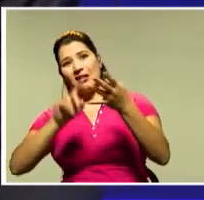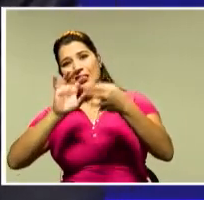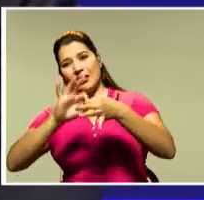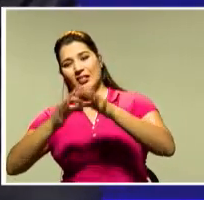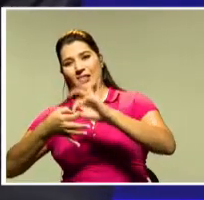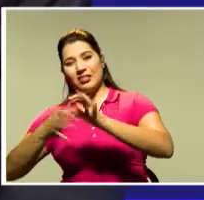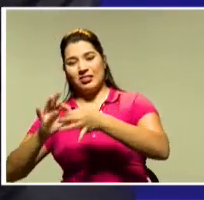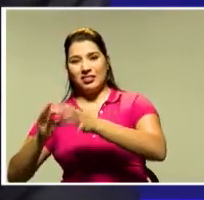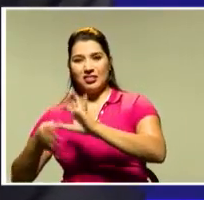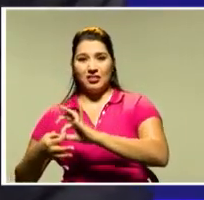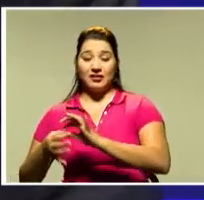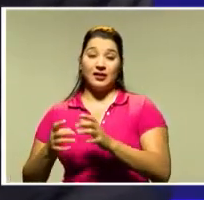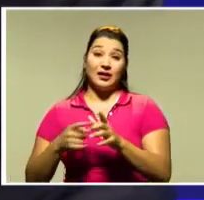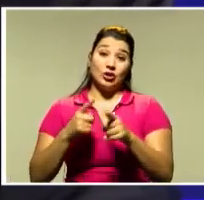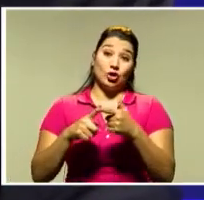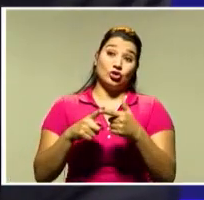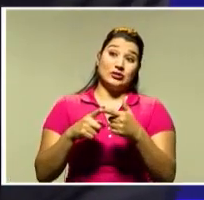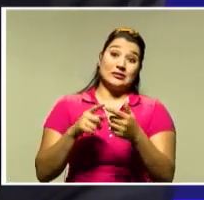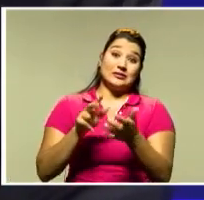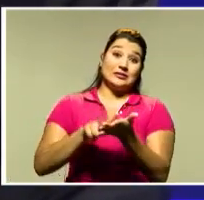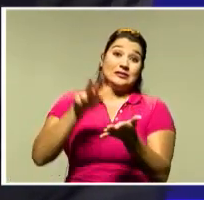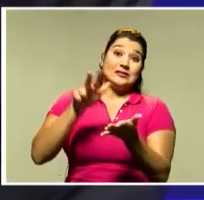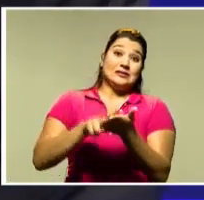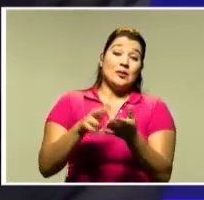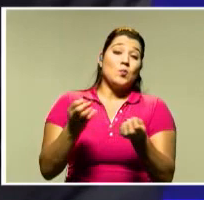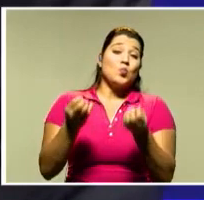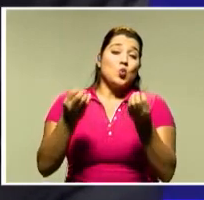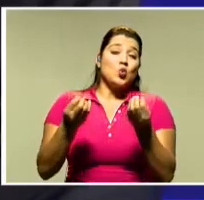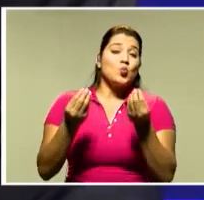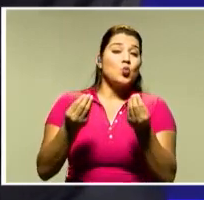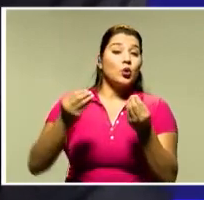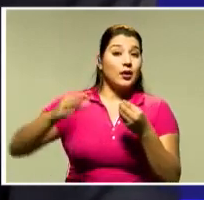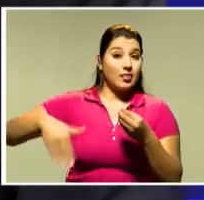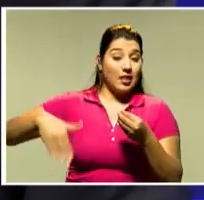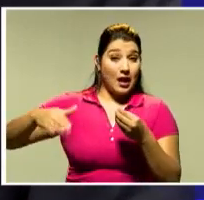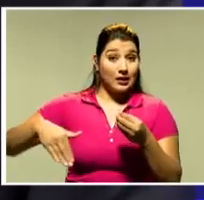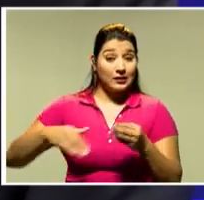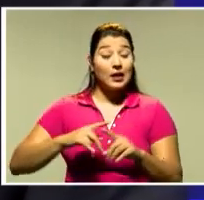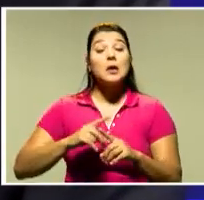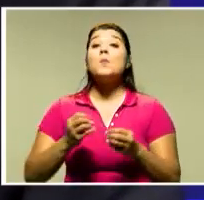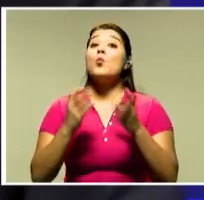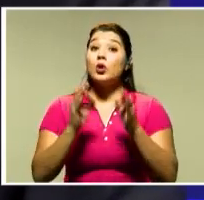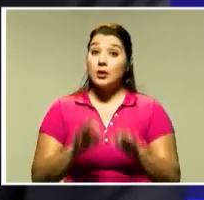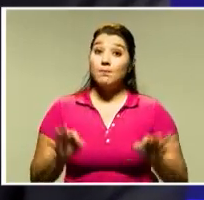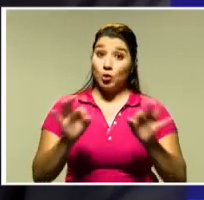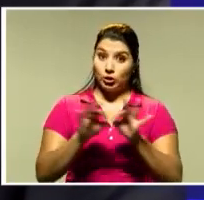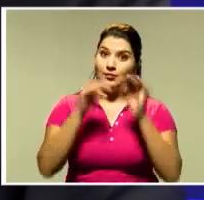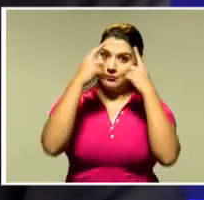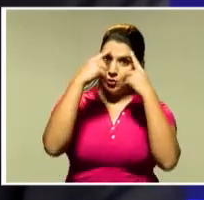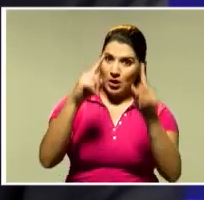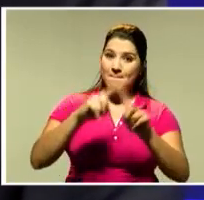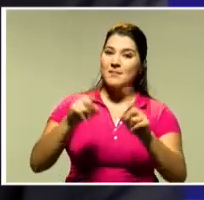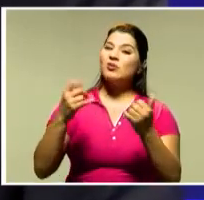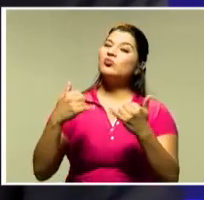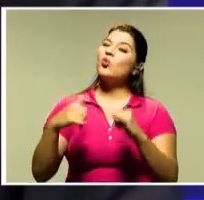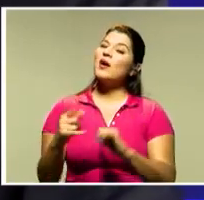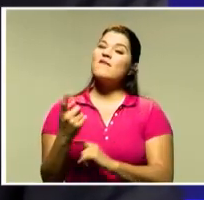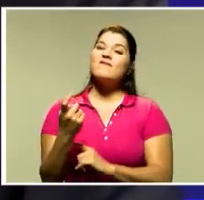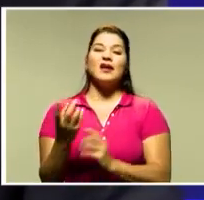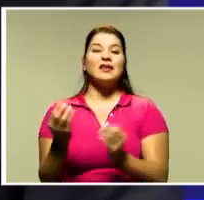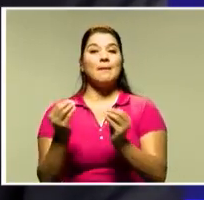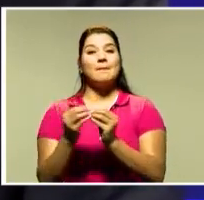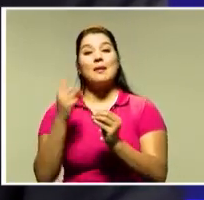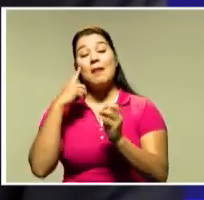punto de caer en el abismo. Y creo que ha sido muy importante, pero aún insuficiente, para detener